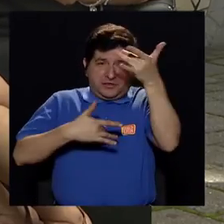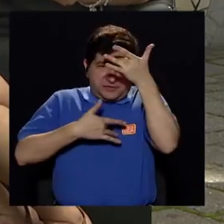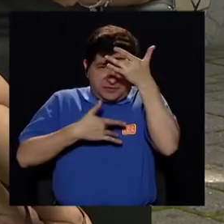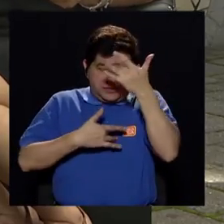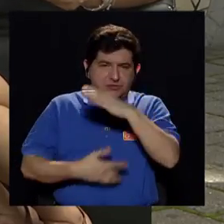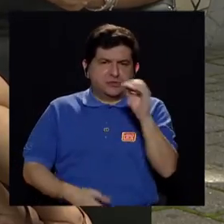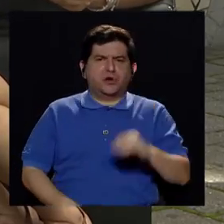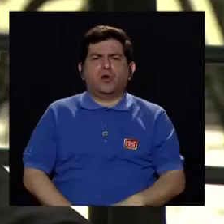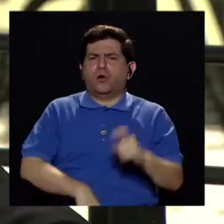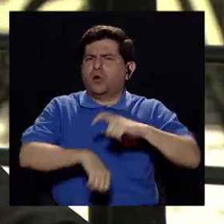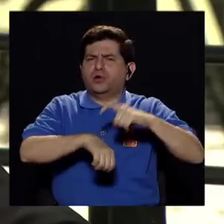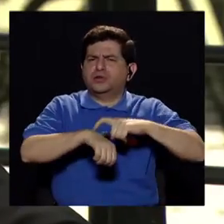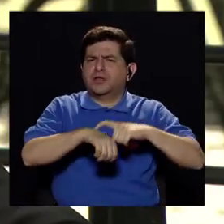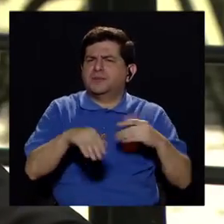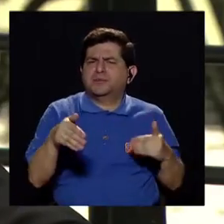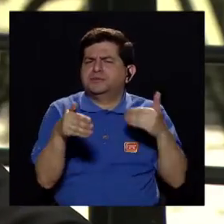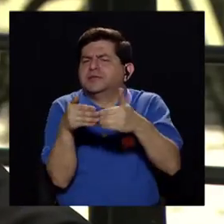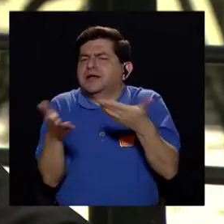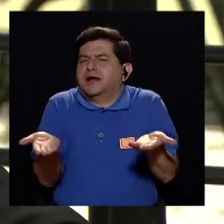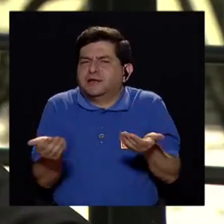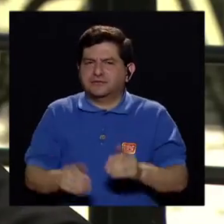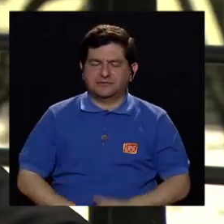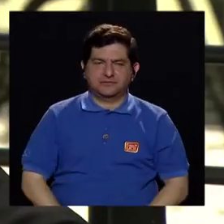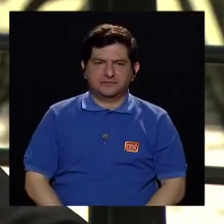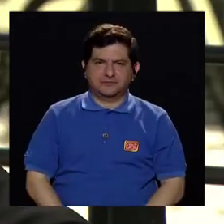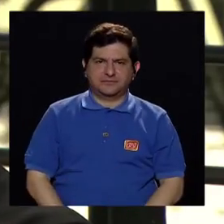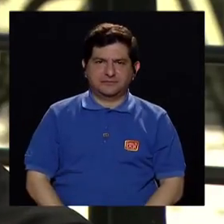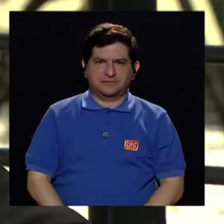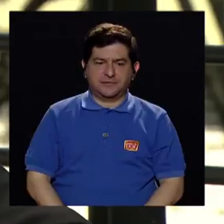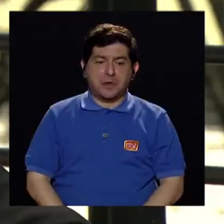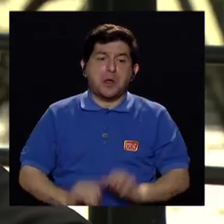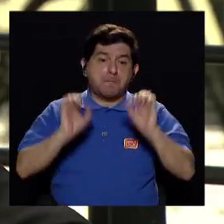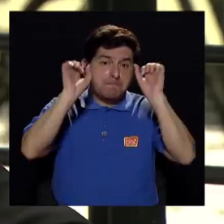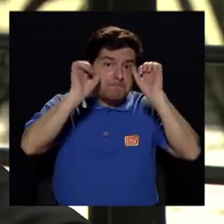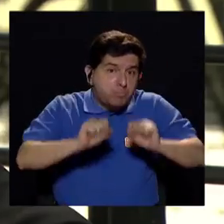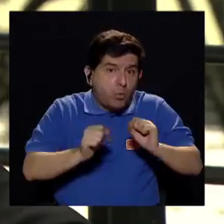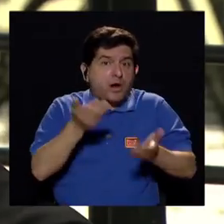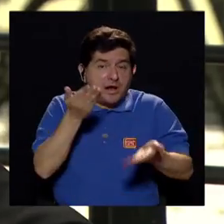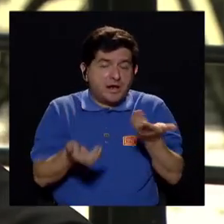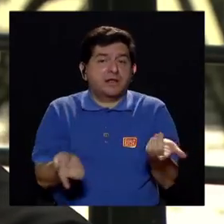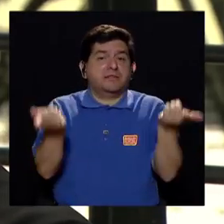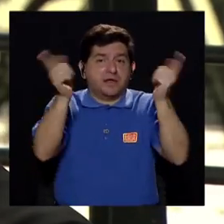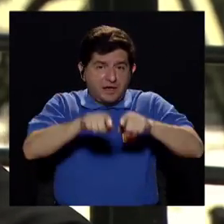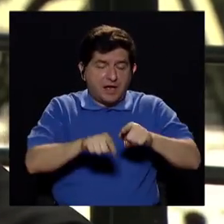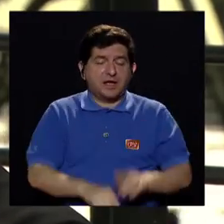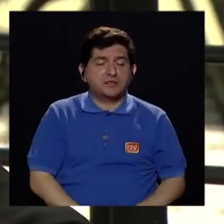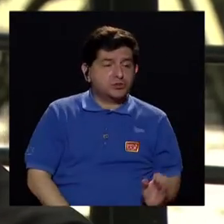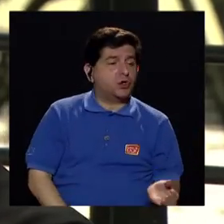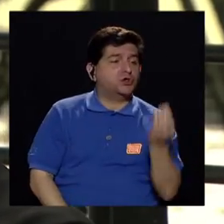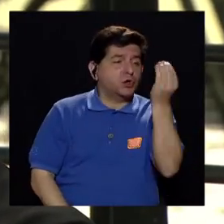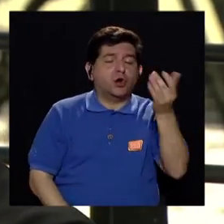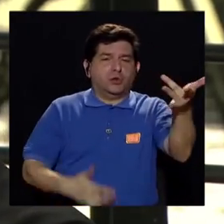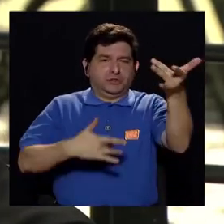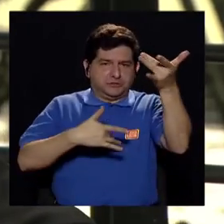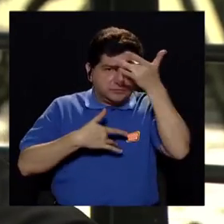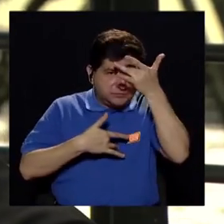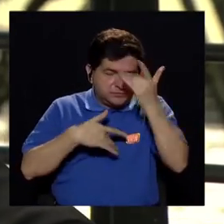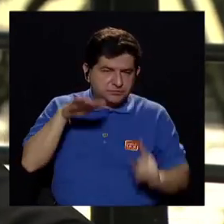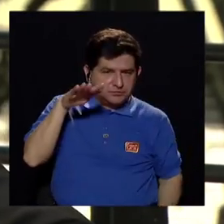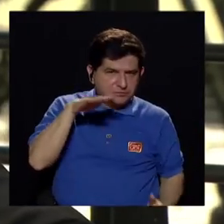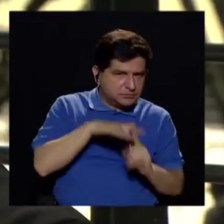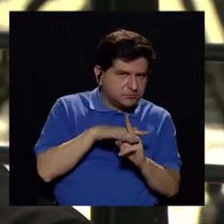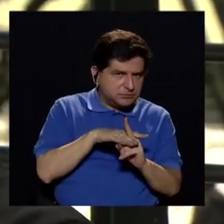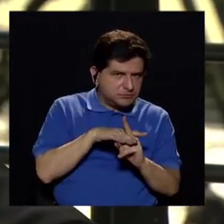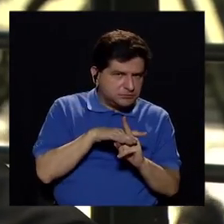periodo más corto, digamos. Bueno, sí puede haber algunos casos que se contagiaron en la juventud y hasta